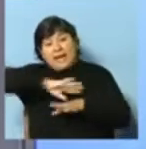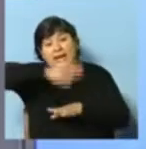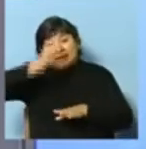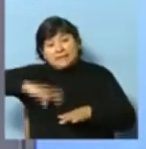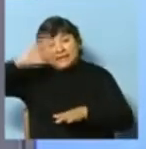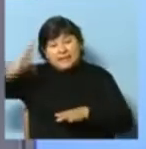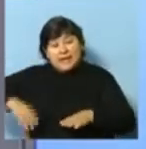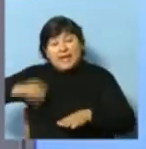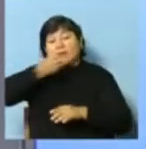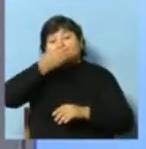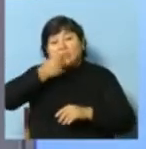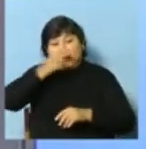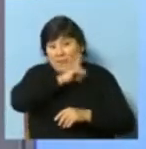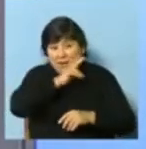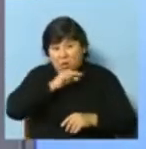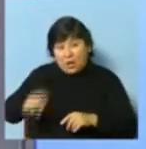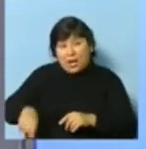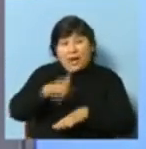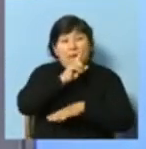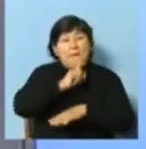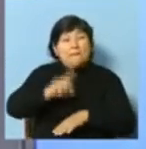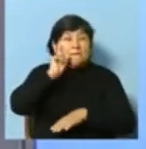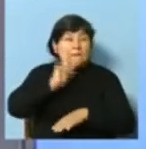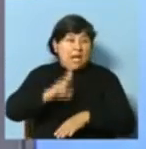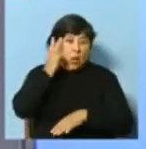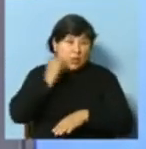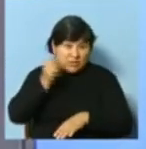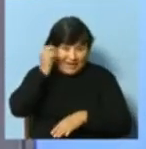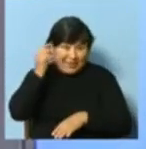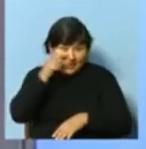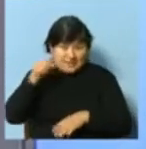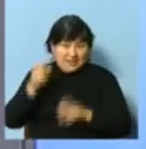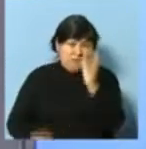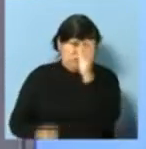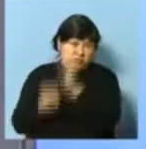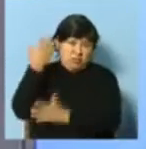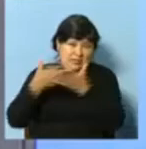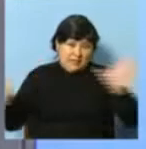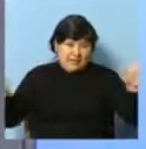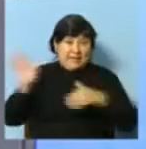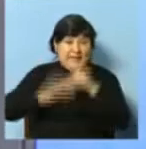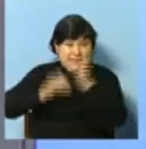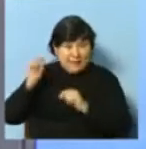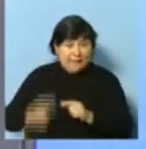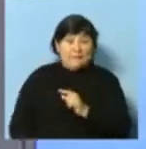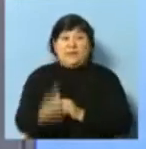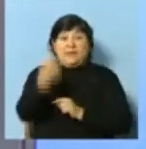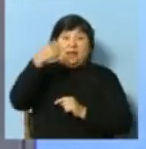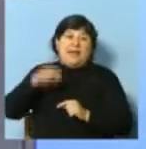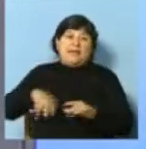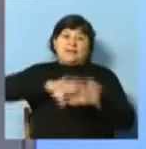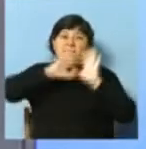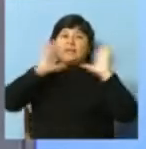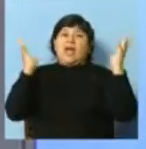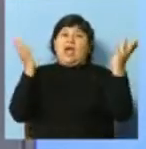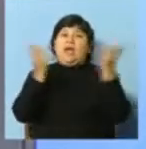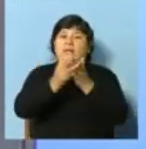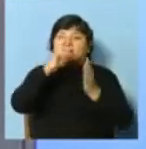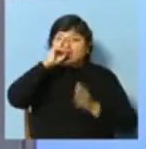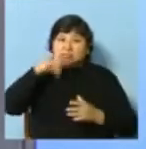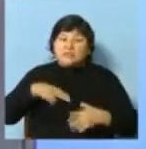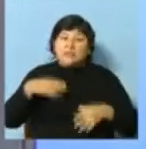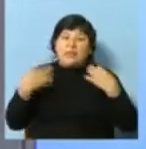1937 un viejo mercado que tiene es patrimonio arquitectónico que hay que ponerlo en valor queremos